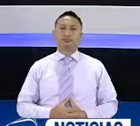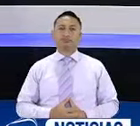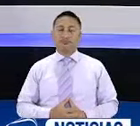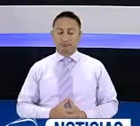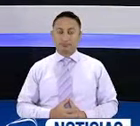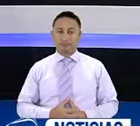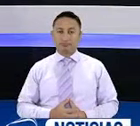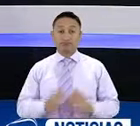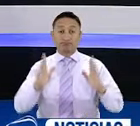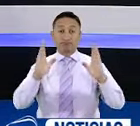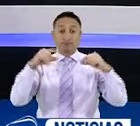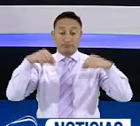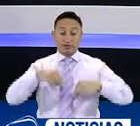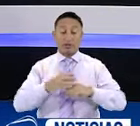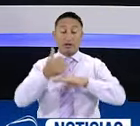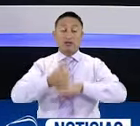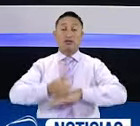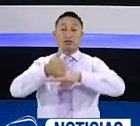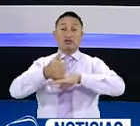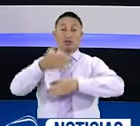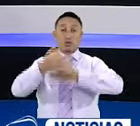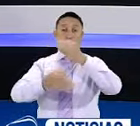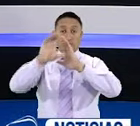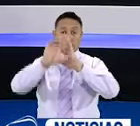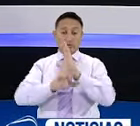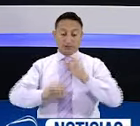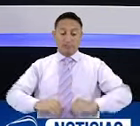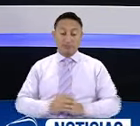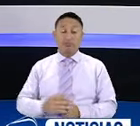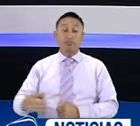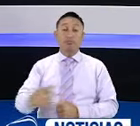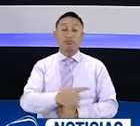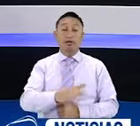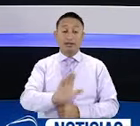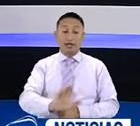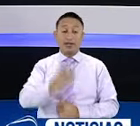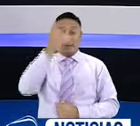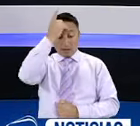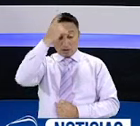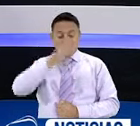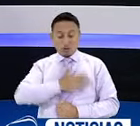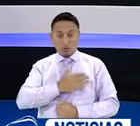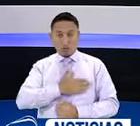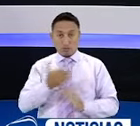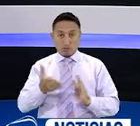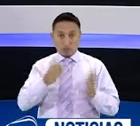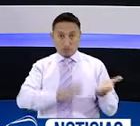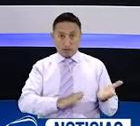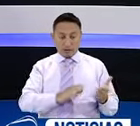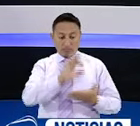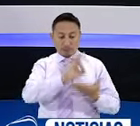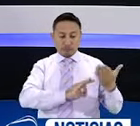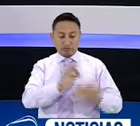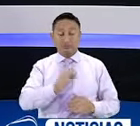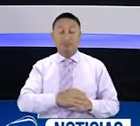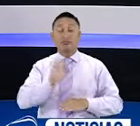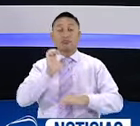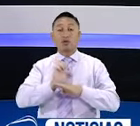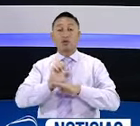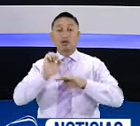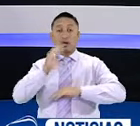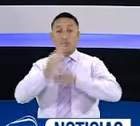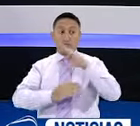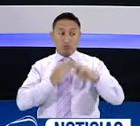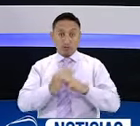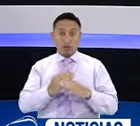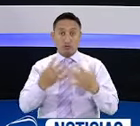Atención, la Corte Constitucional despenalizó la eutanasia y con esto Ecuador se convierte en el noveno país del mundo